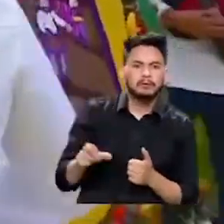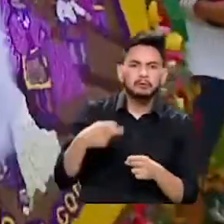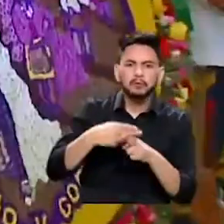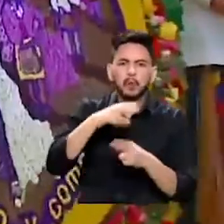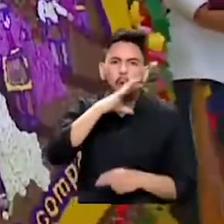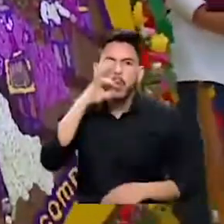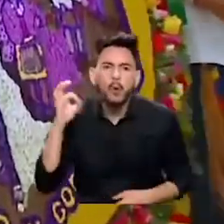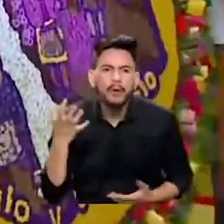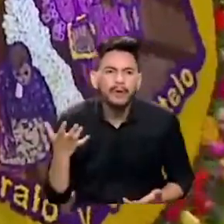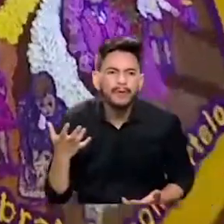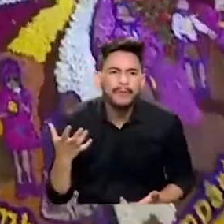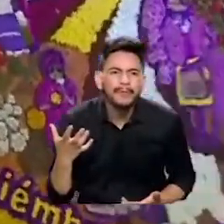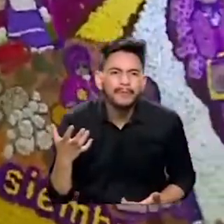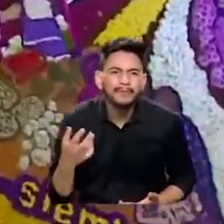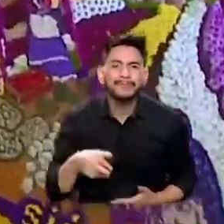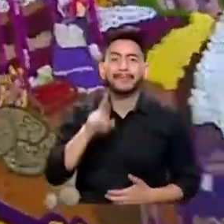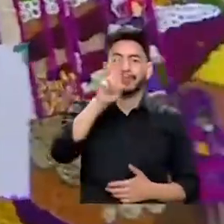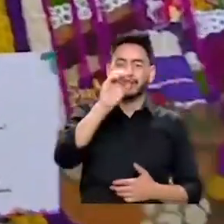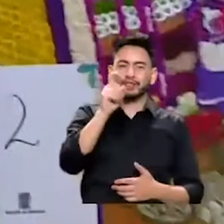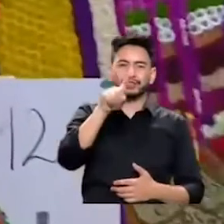Bendición, chocada de mano, alegría.